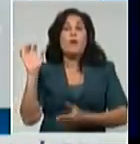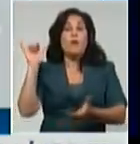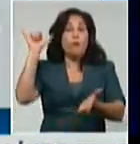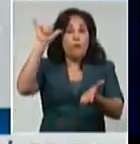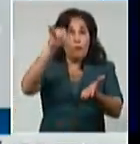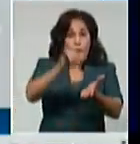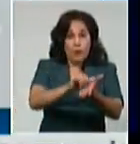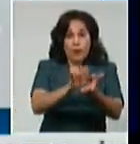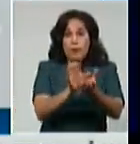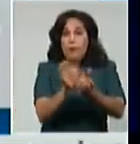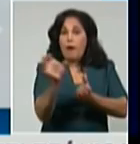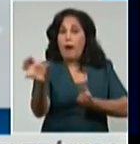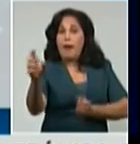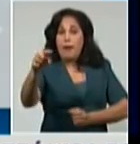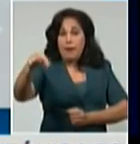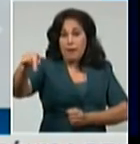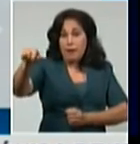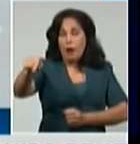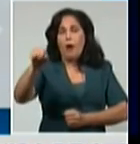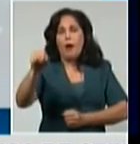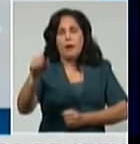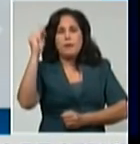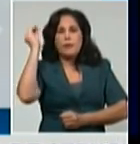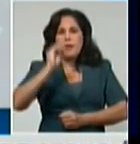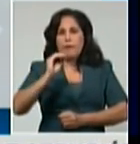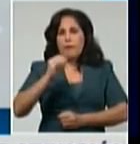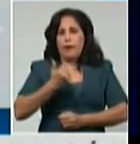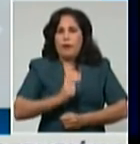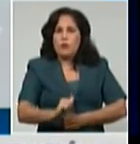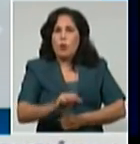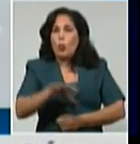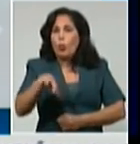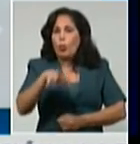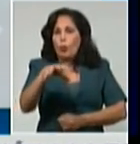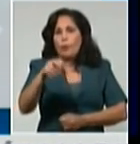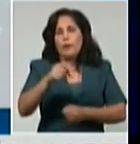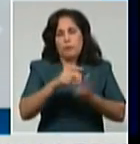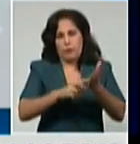tasa de incidencia porque la transmisión no se produjo en el territorio.